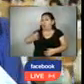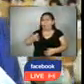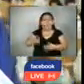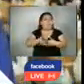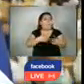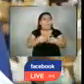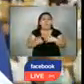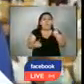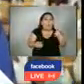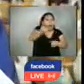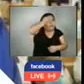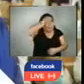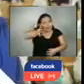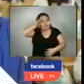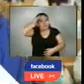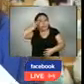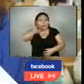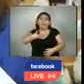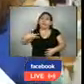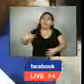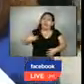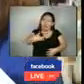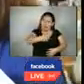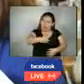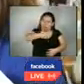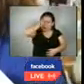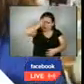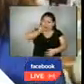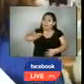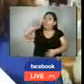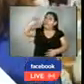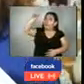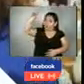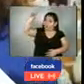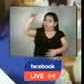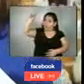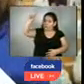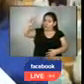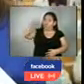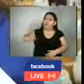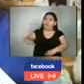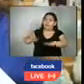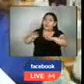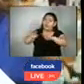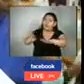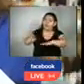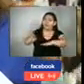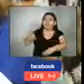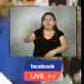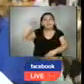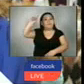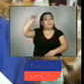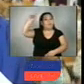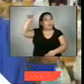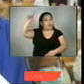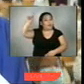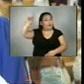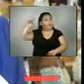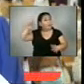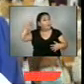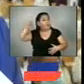religión tengamos, debemos de creer que hay un Dios y debemos de dar gracias a un ser poderoso que